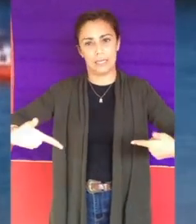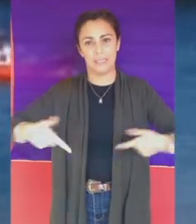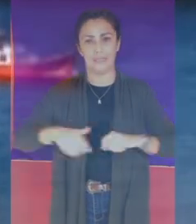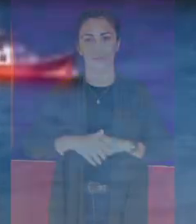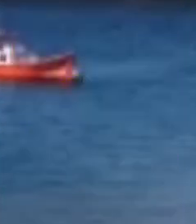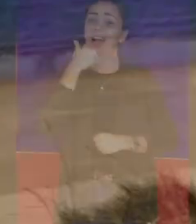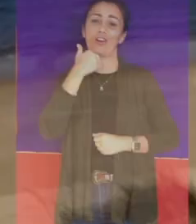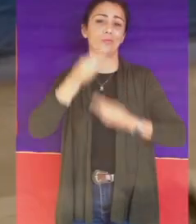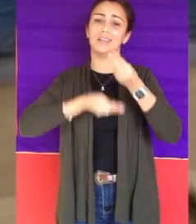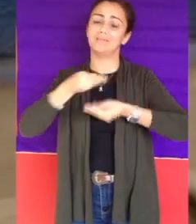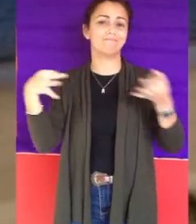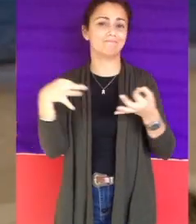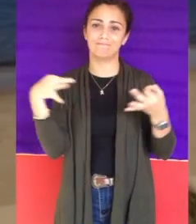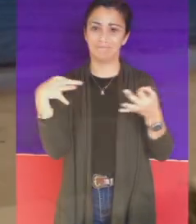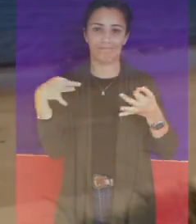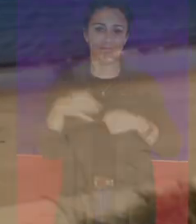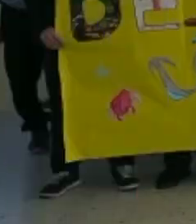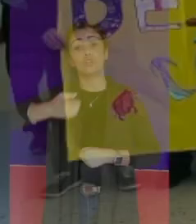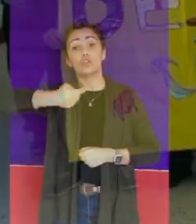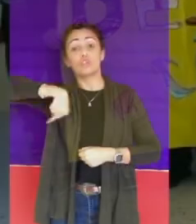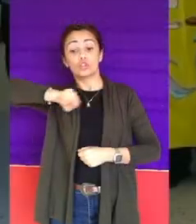¡Basuraleza! Hay que hacer algo.